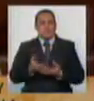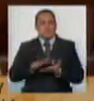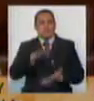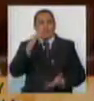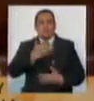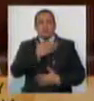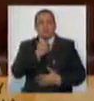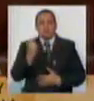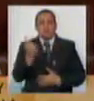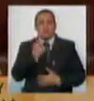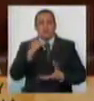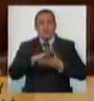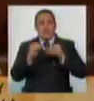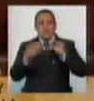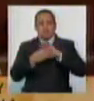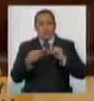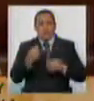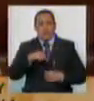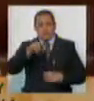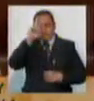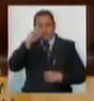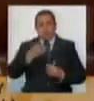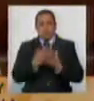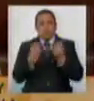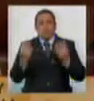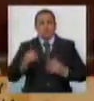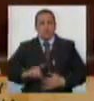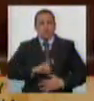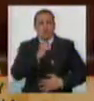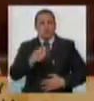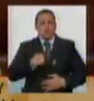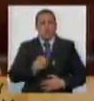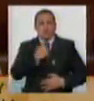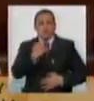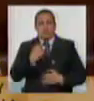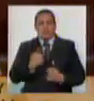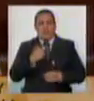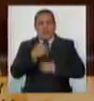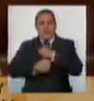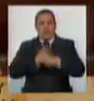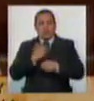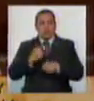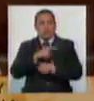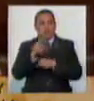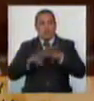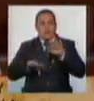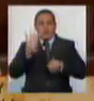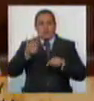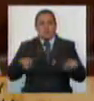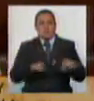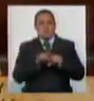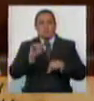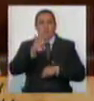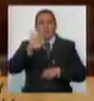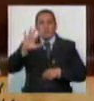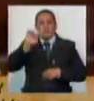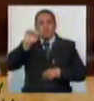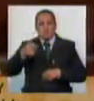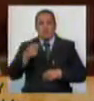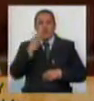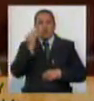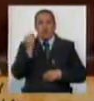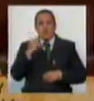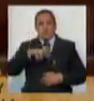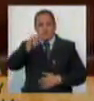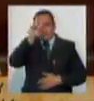ambicioso de la historia del Perú. Con orgullo, debo decir que al 2014 son más de 45.000 jóvenes